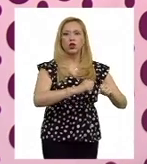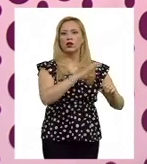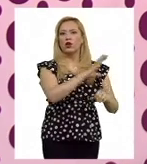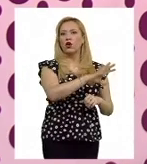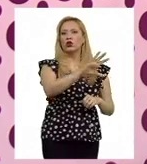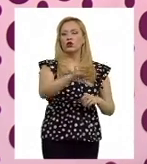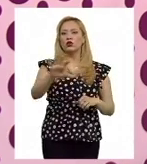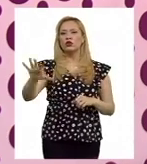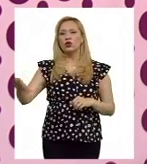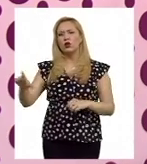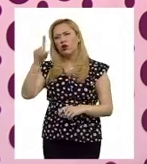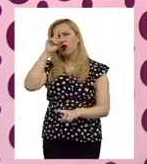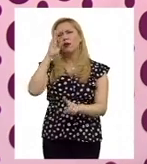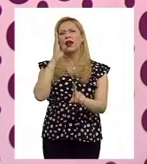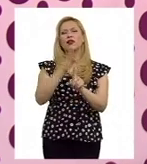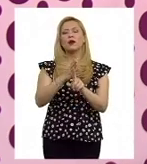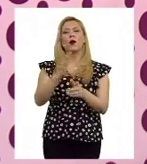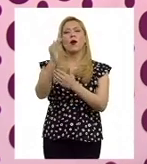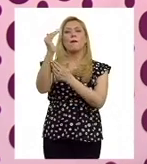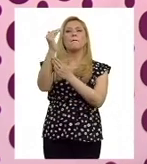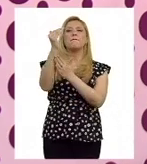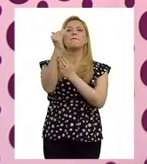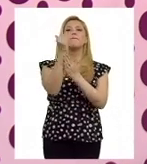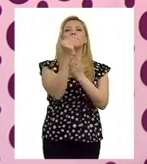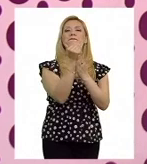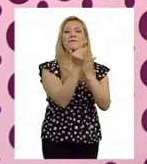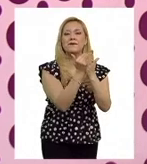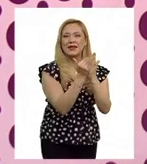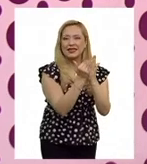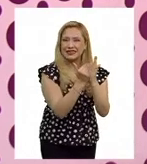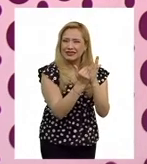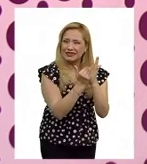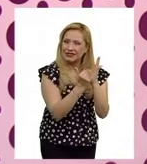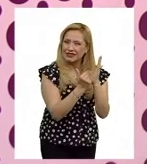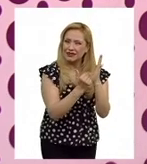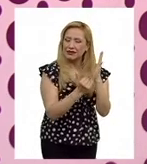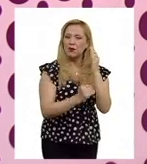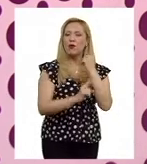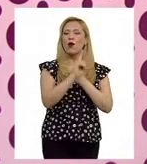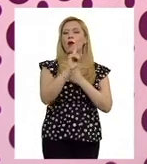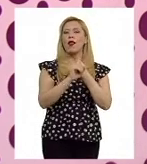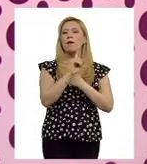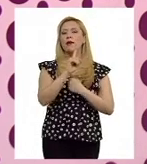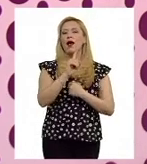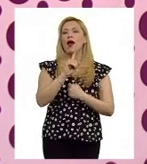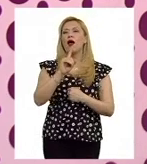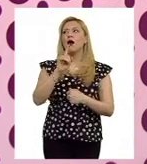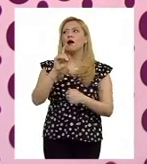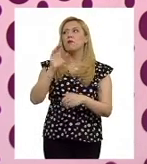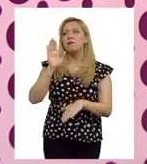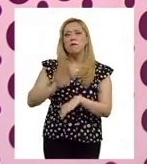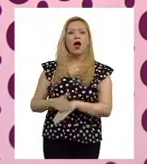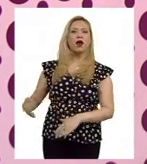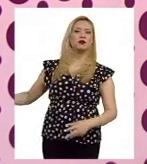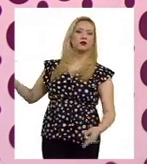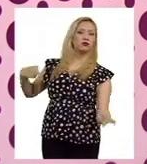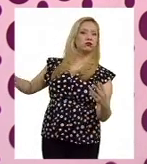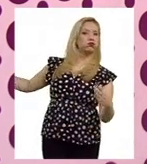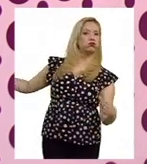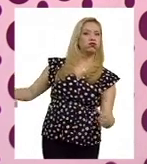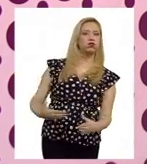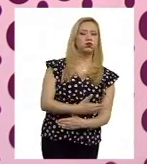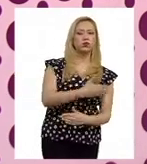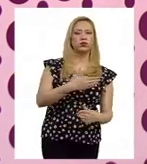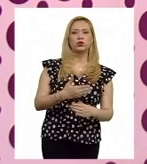objetivo de minimizar la probabilidad de migrar, de que la población migre por voluntad